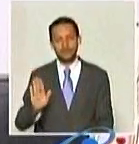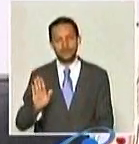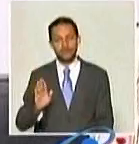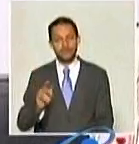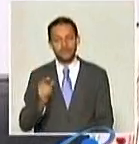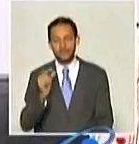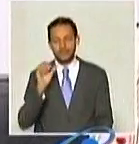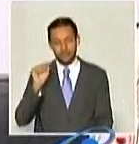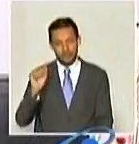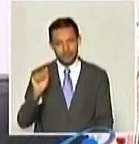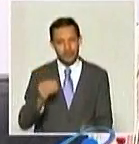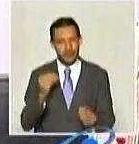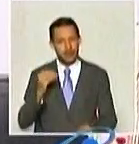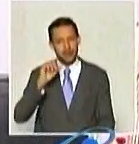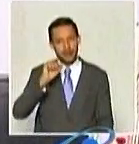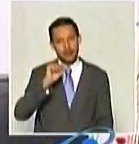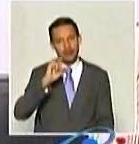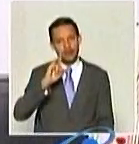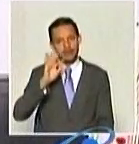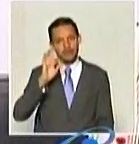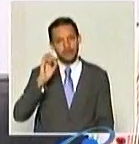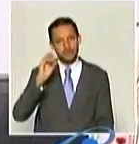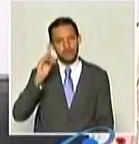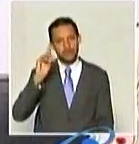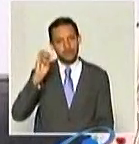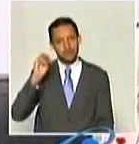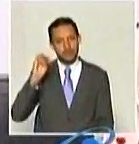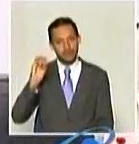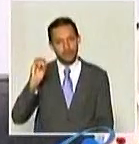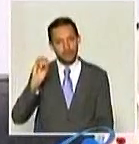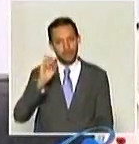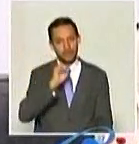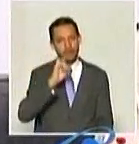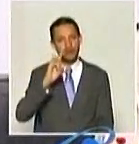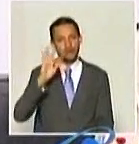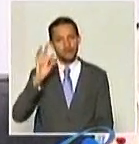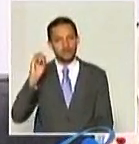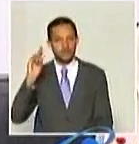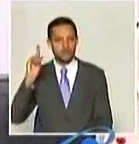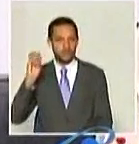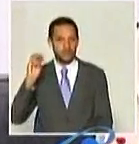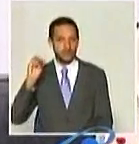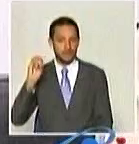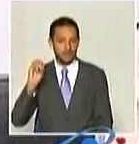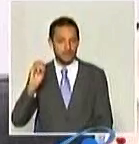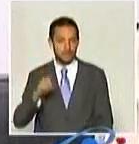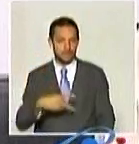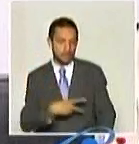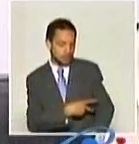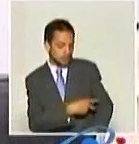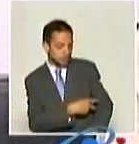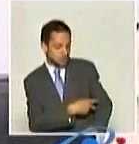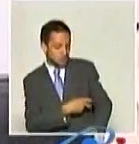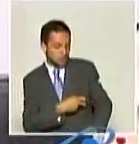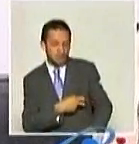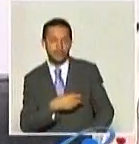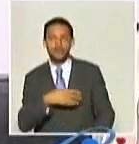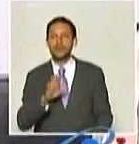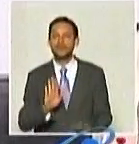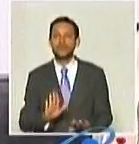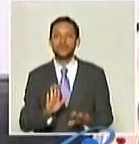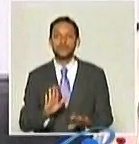La autohemotransfusión menor es la extracción en una jeringa de determinada cantidad de ozono a